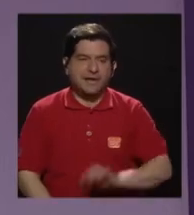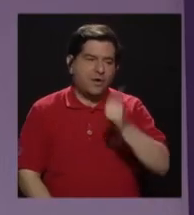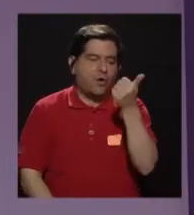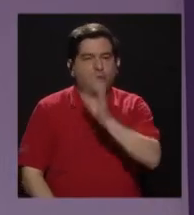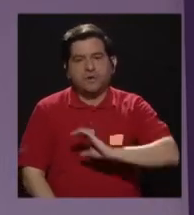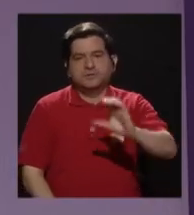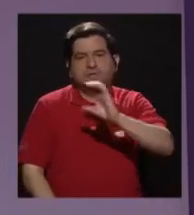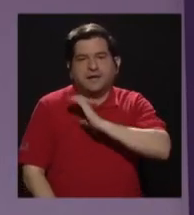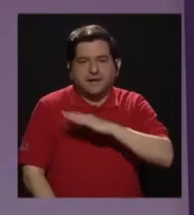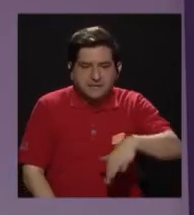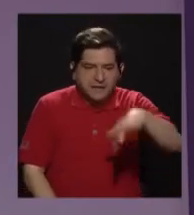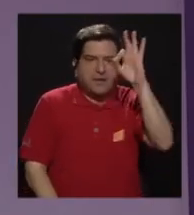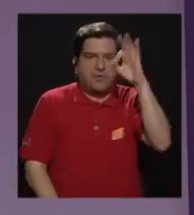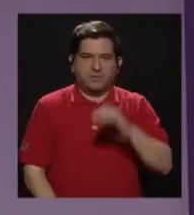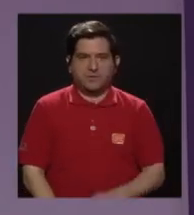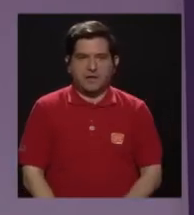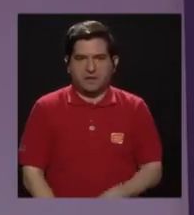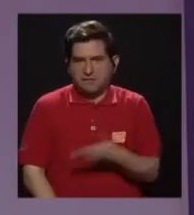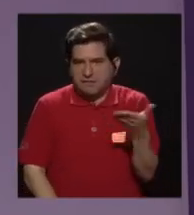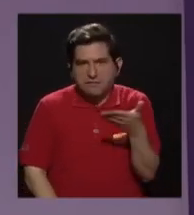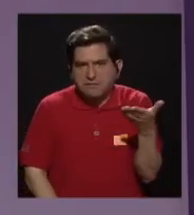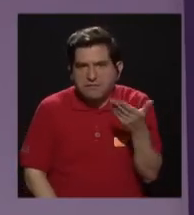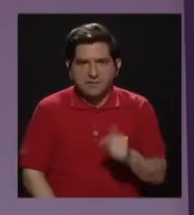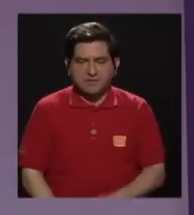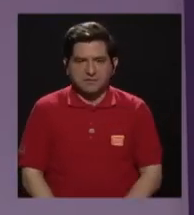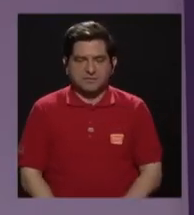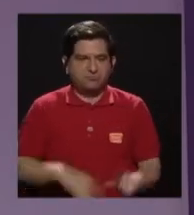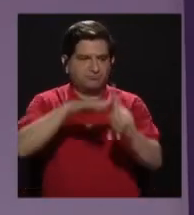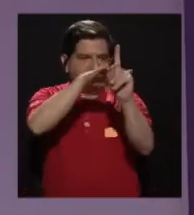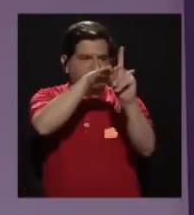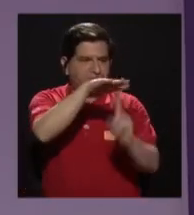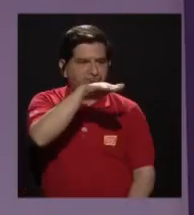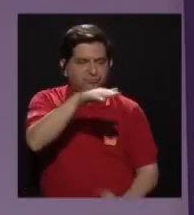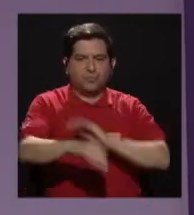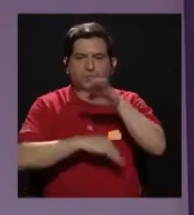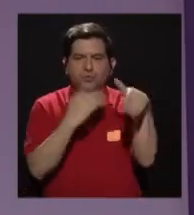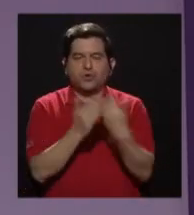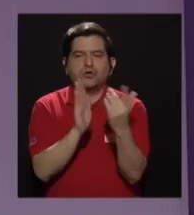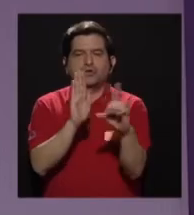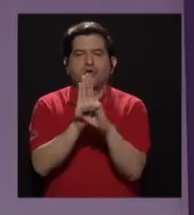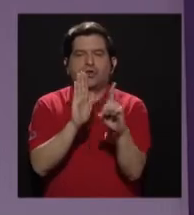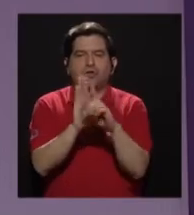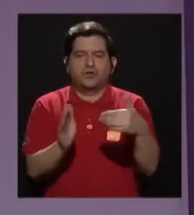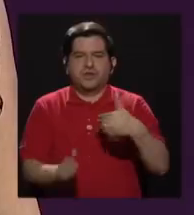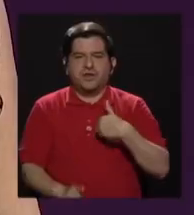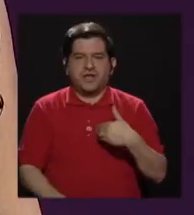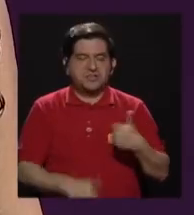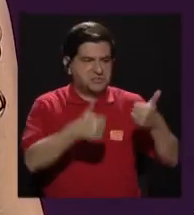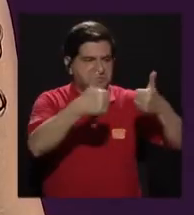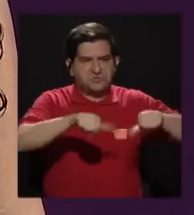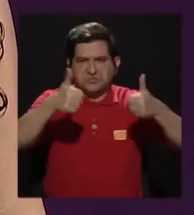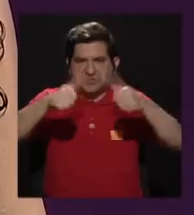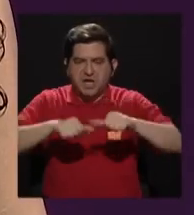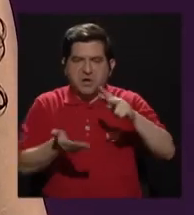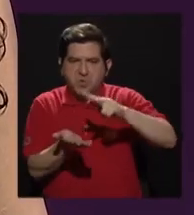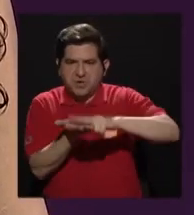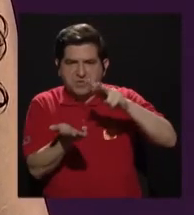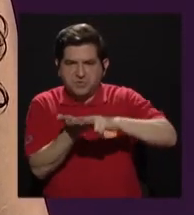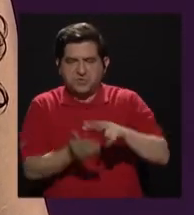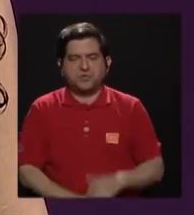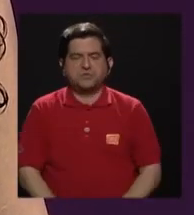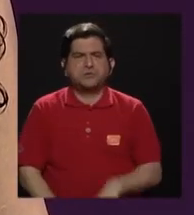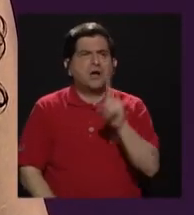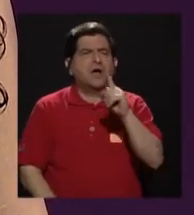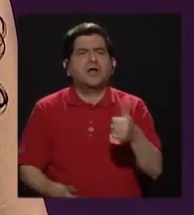de la moneda, que la otra cara de la moneda es invisibilización de todos los derechos que hay, todos los convenios aprobados. Se aprobó un convenio